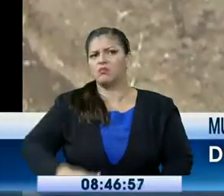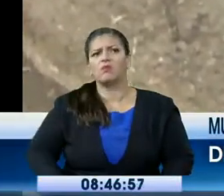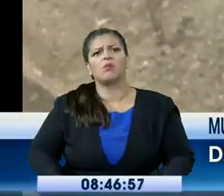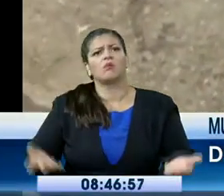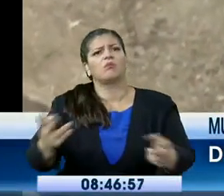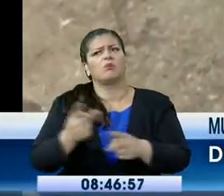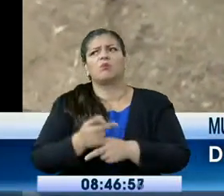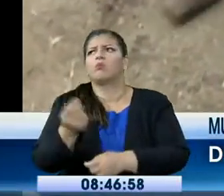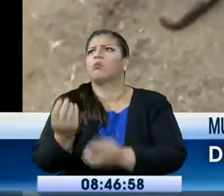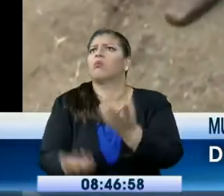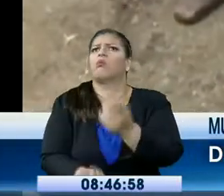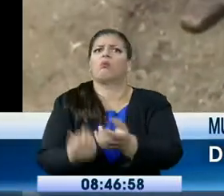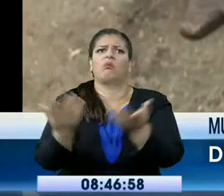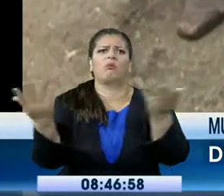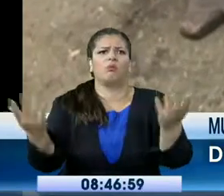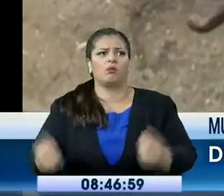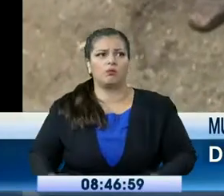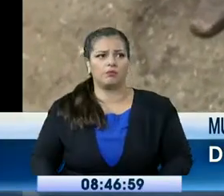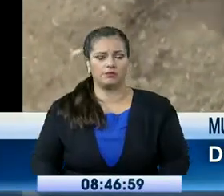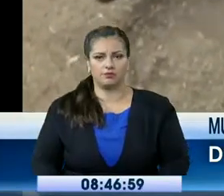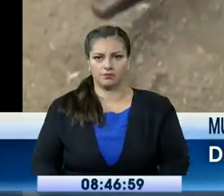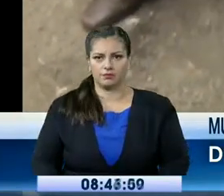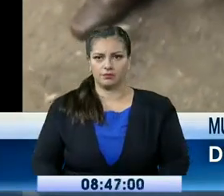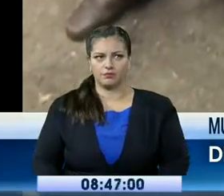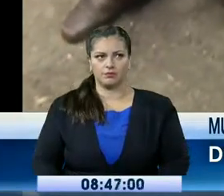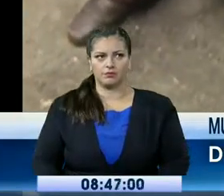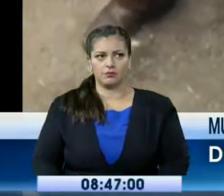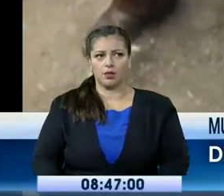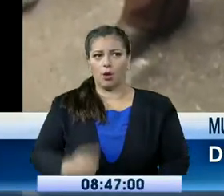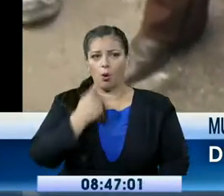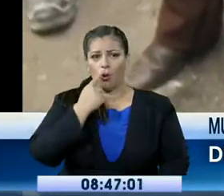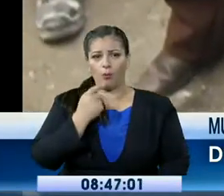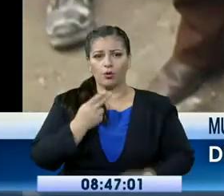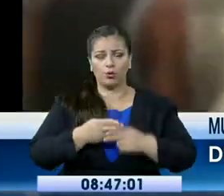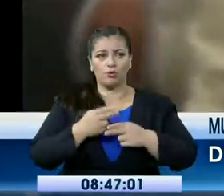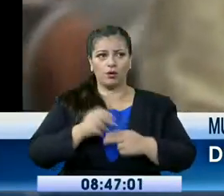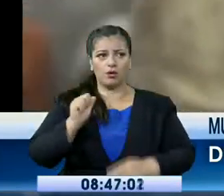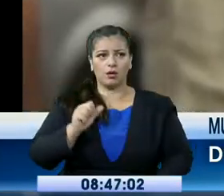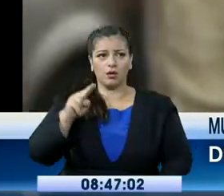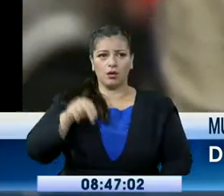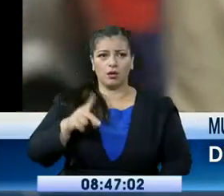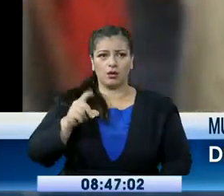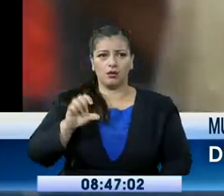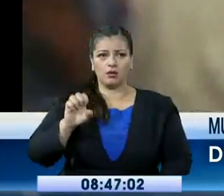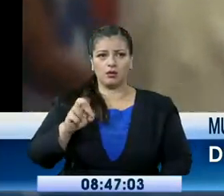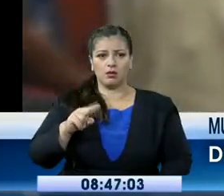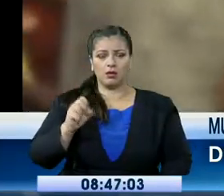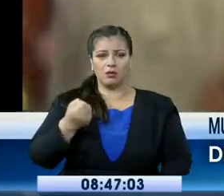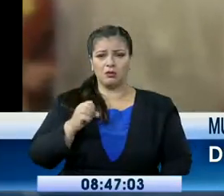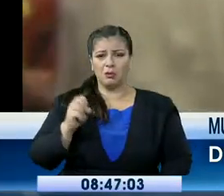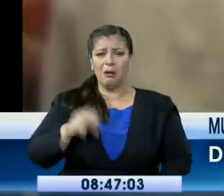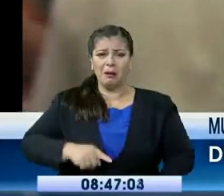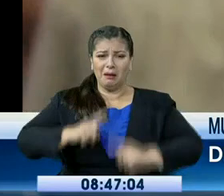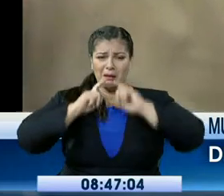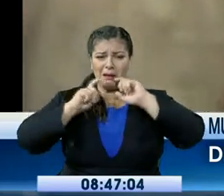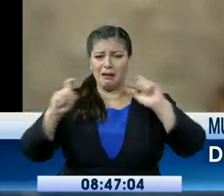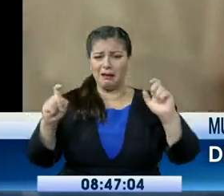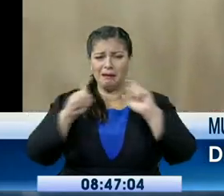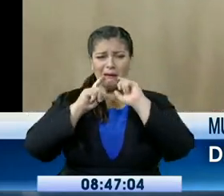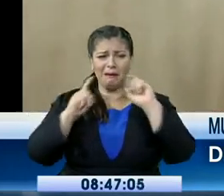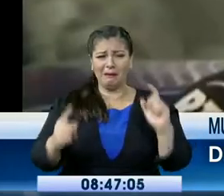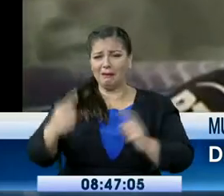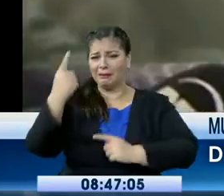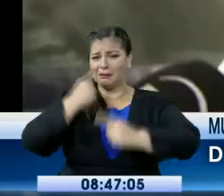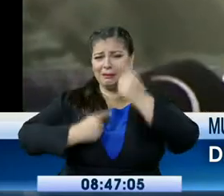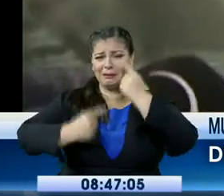de minutos apareció Anderson, envuelto en un llanto que nada parecía extinguir, en los brazos de su